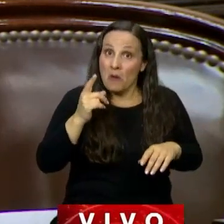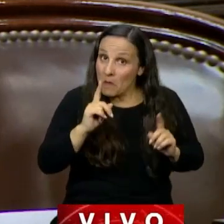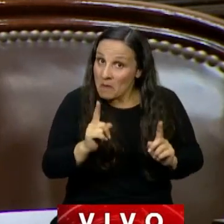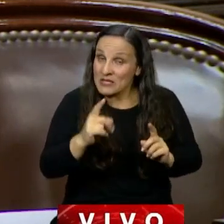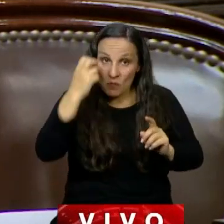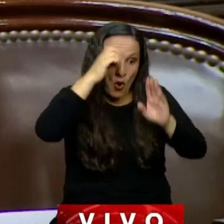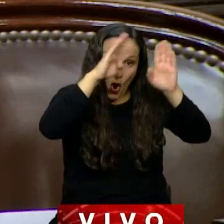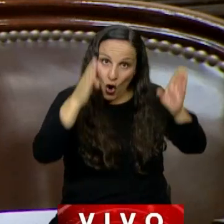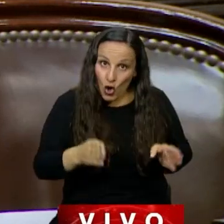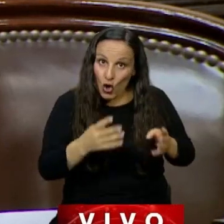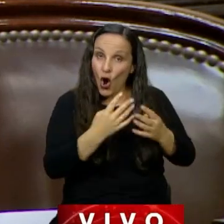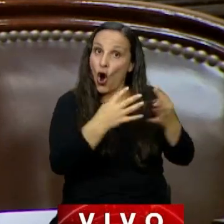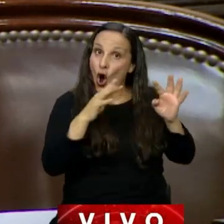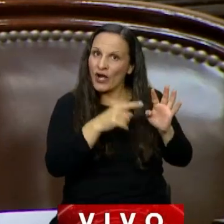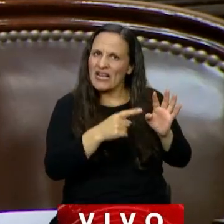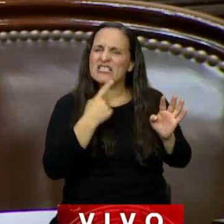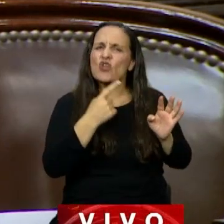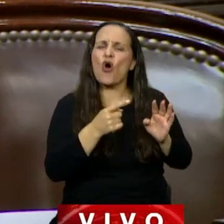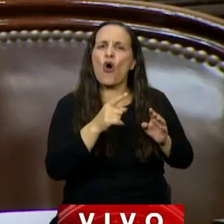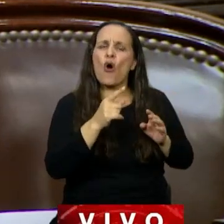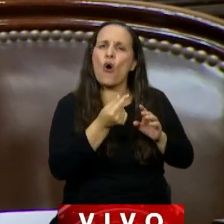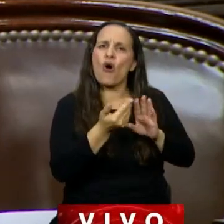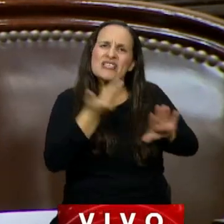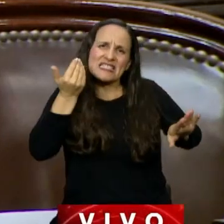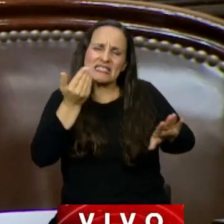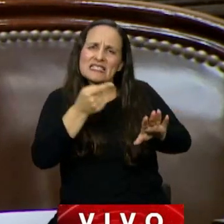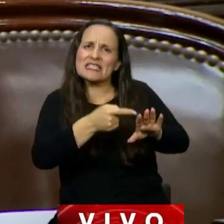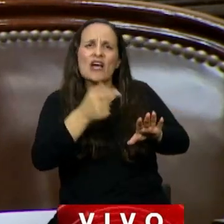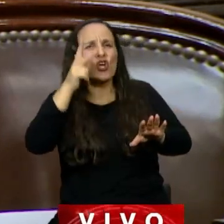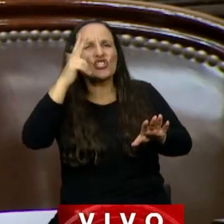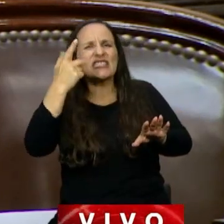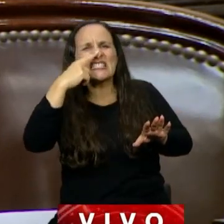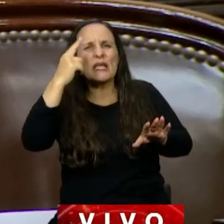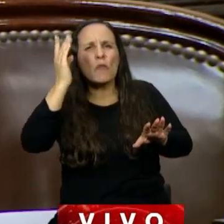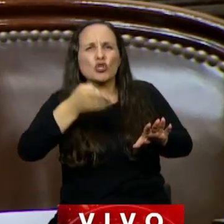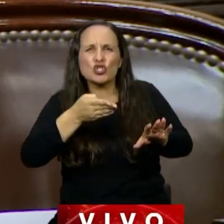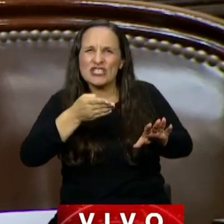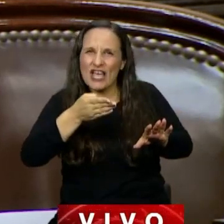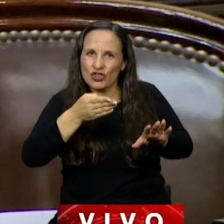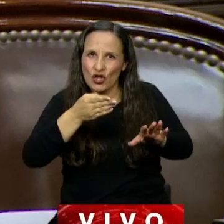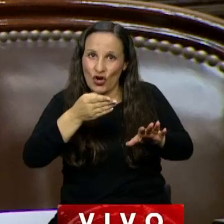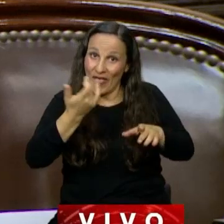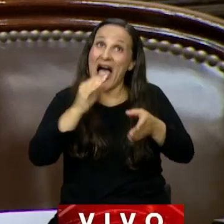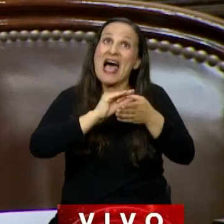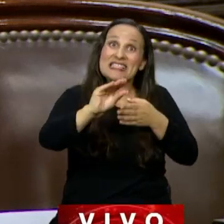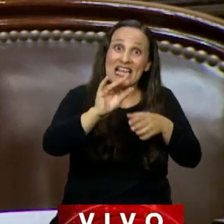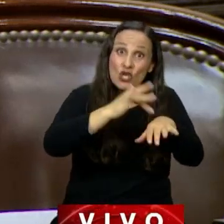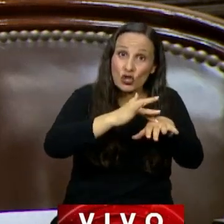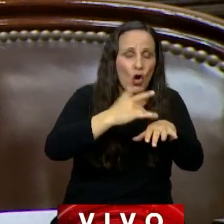mismo Congreso postula una quita superior al 87% de la asignación que le